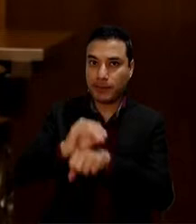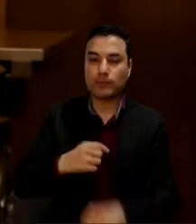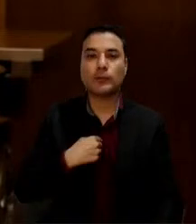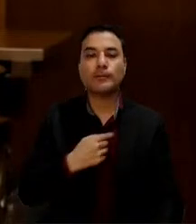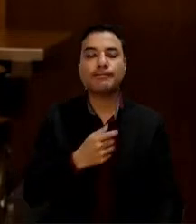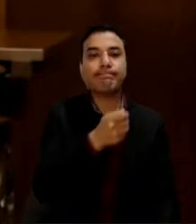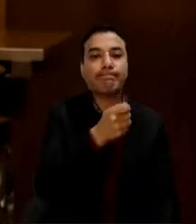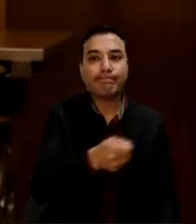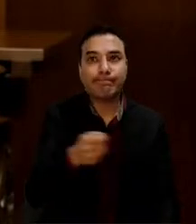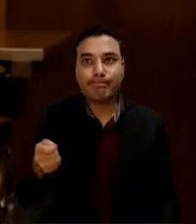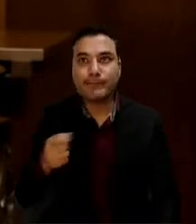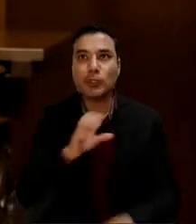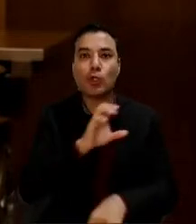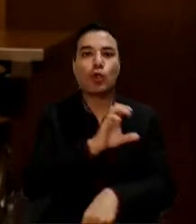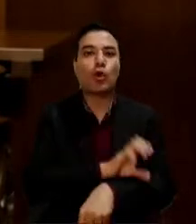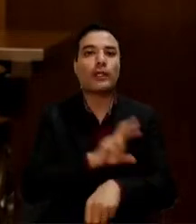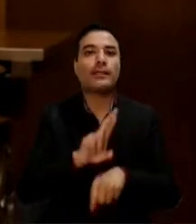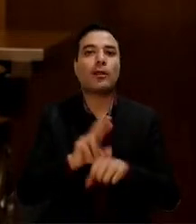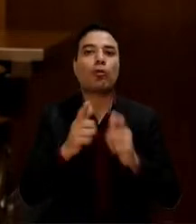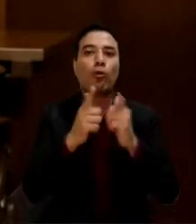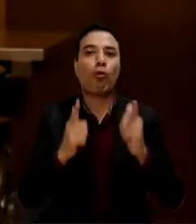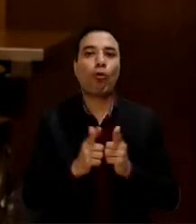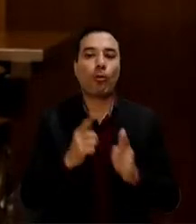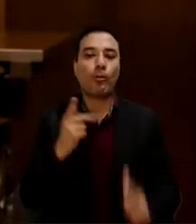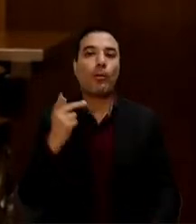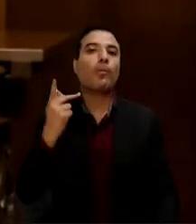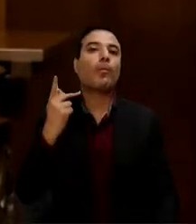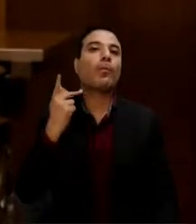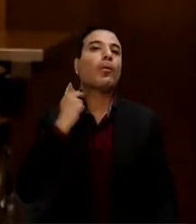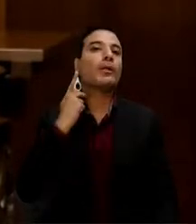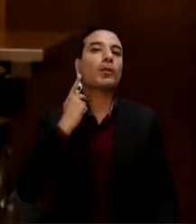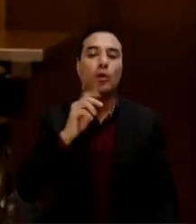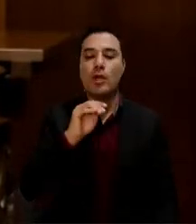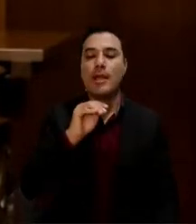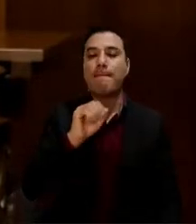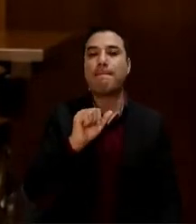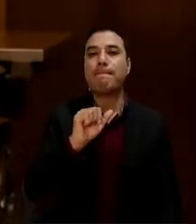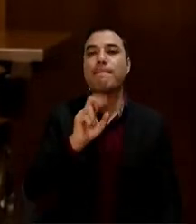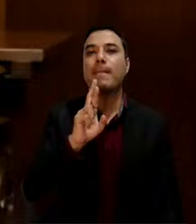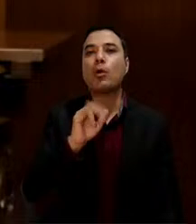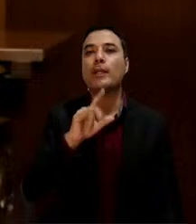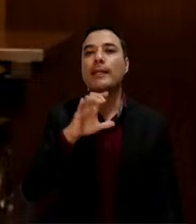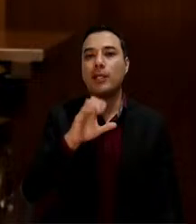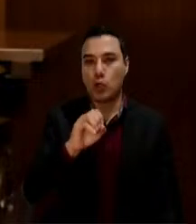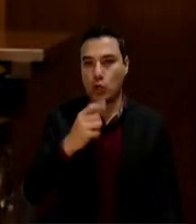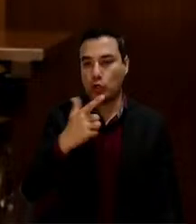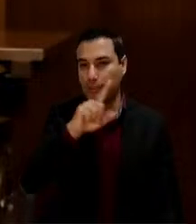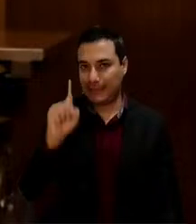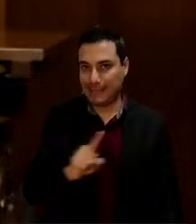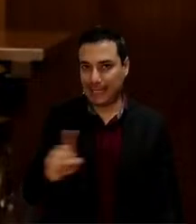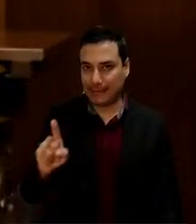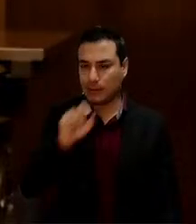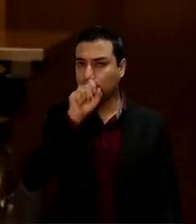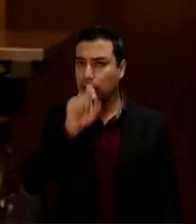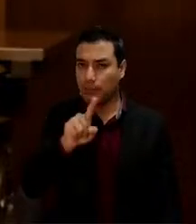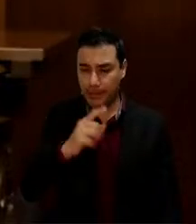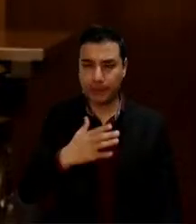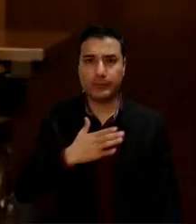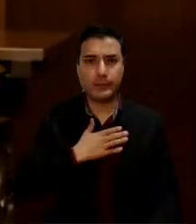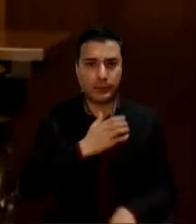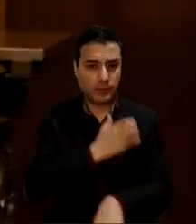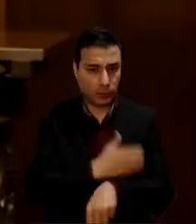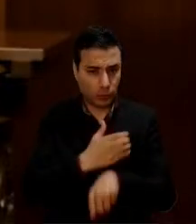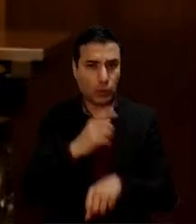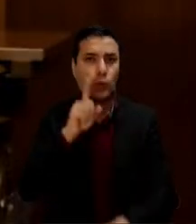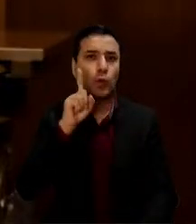afecto a mi coordinador del grupo parlamentario, Maurilio Hernández González, a mis compañeras